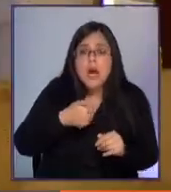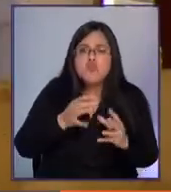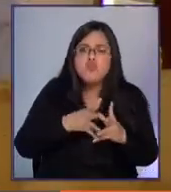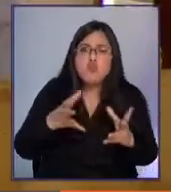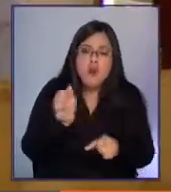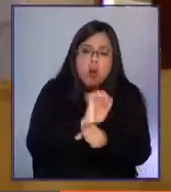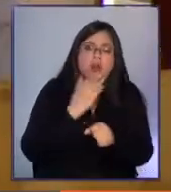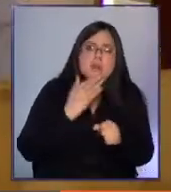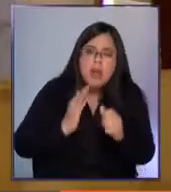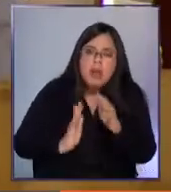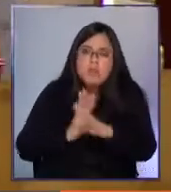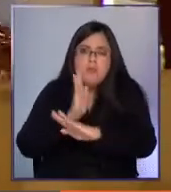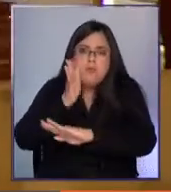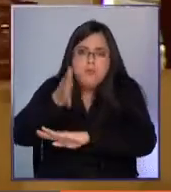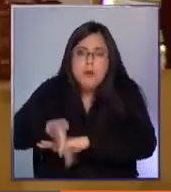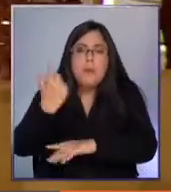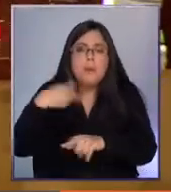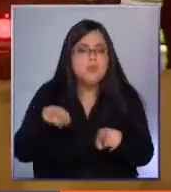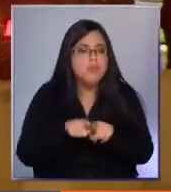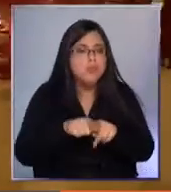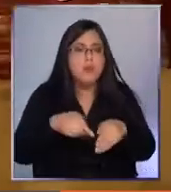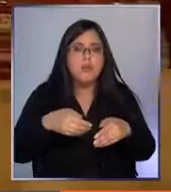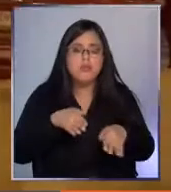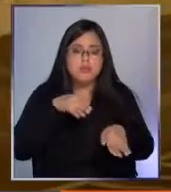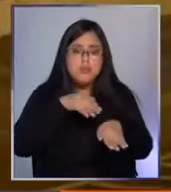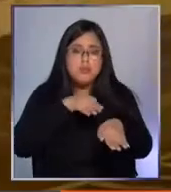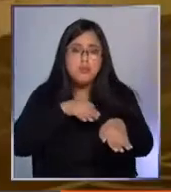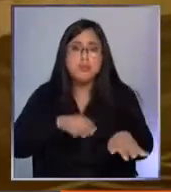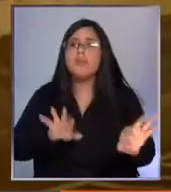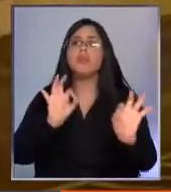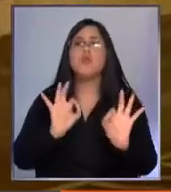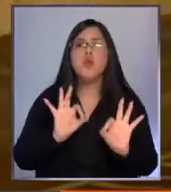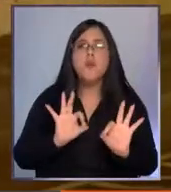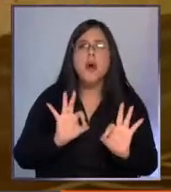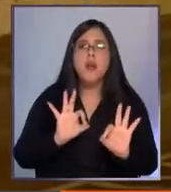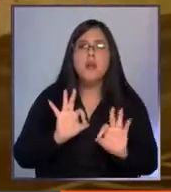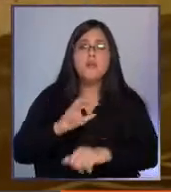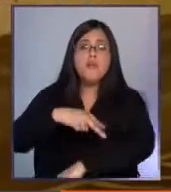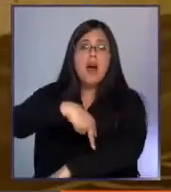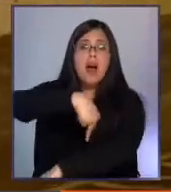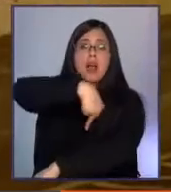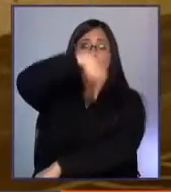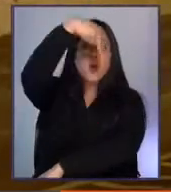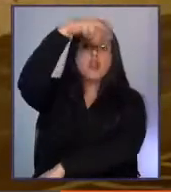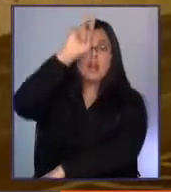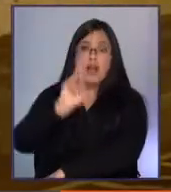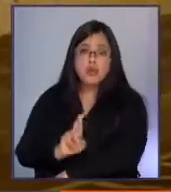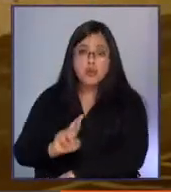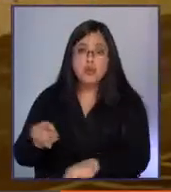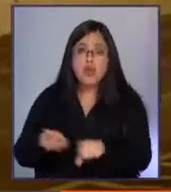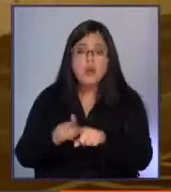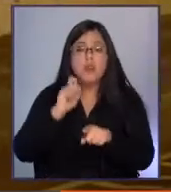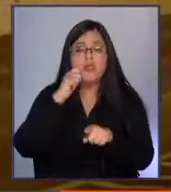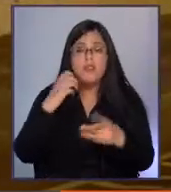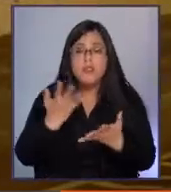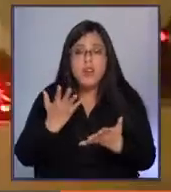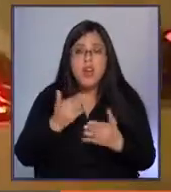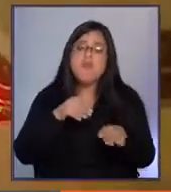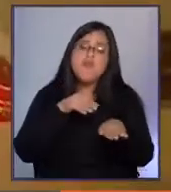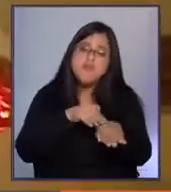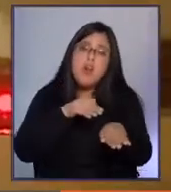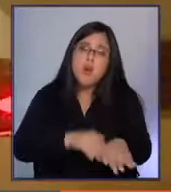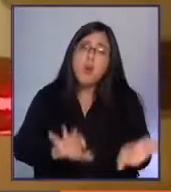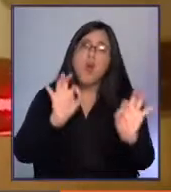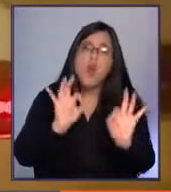visto absolutamente normal. En la ruta hacia el sur y hacia el norte del país hubo tacos debido a accidentes de tránsito.